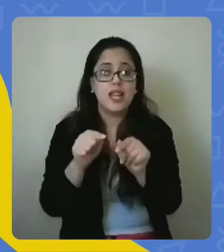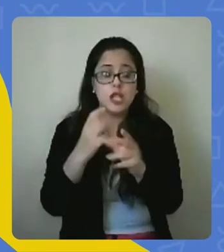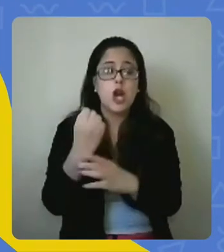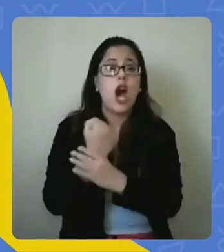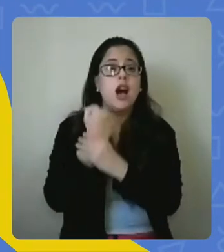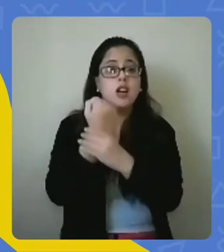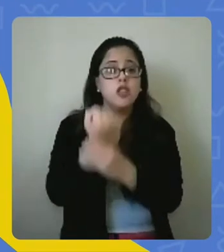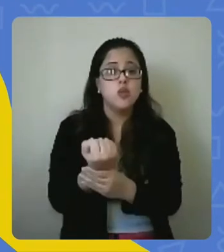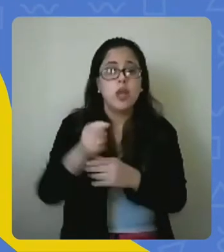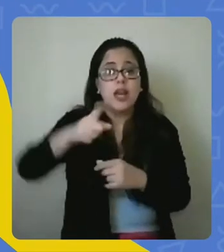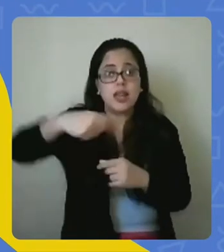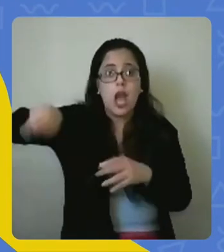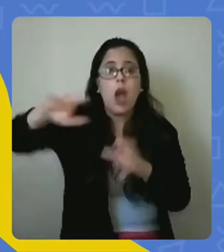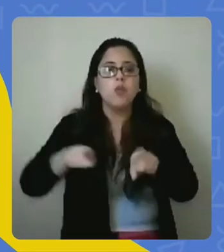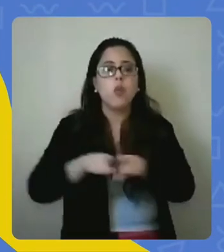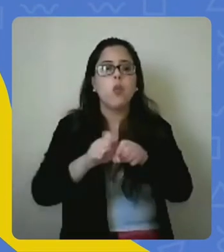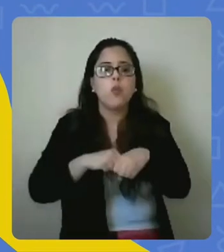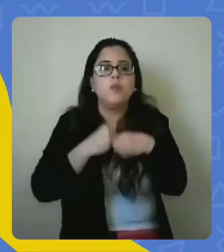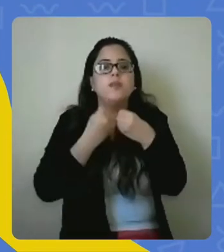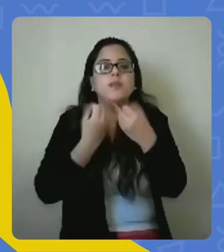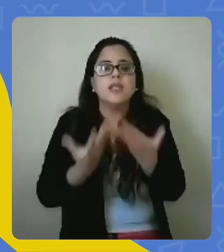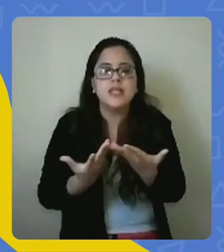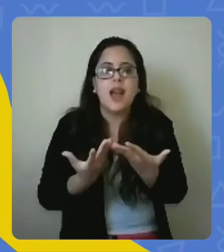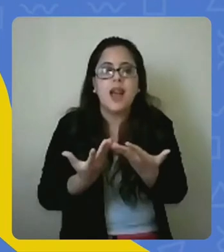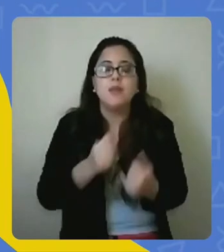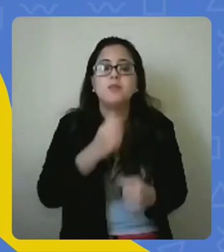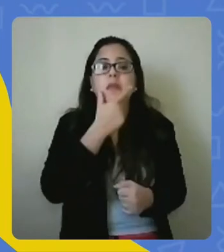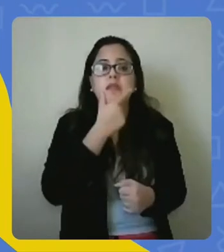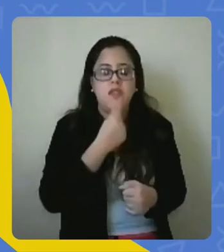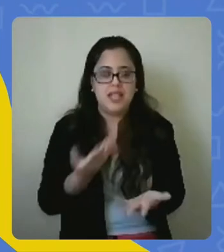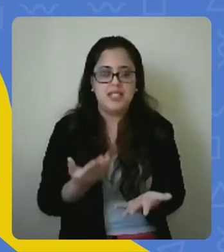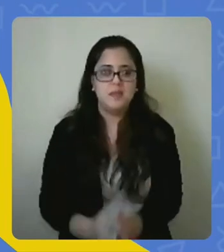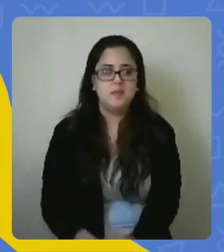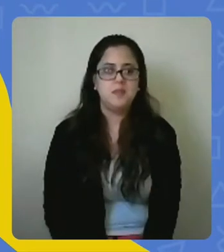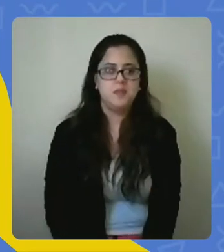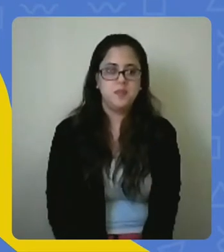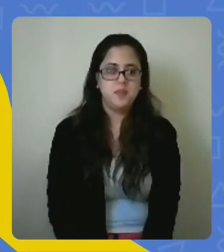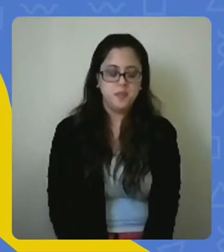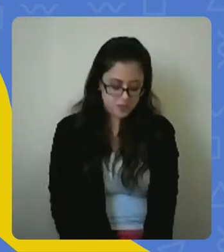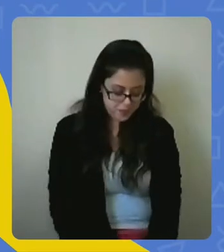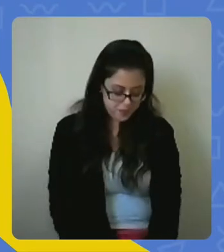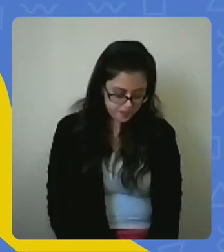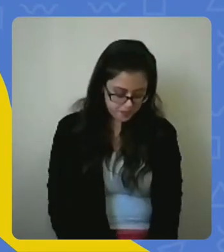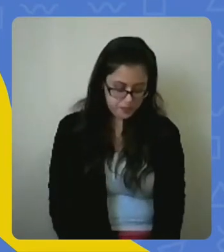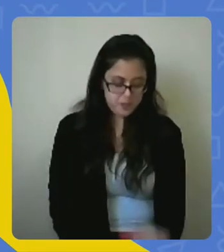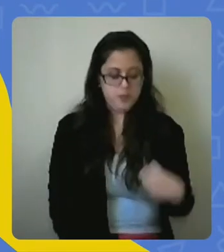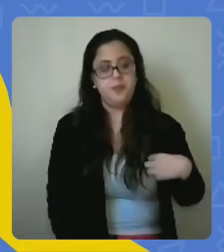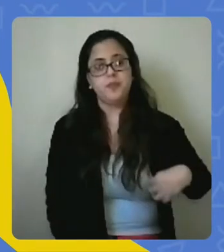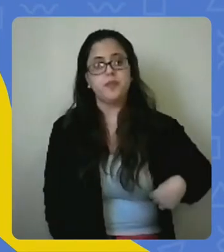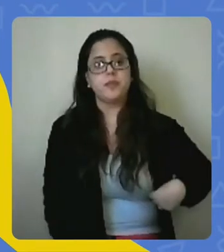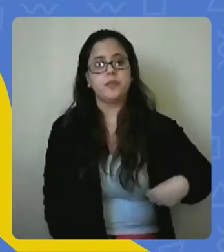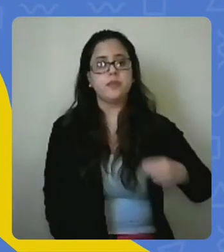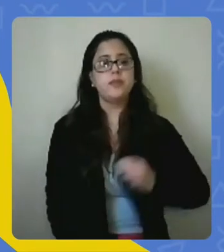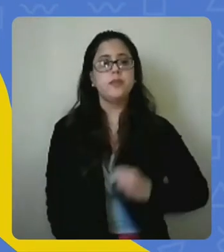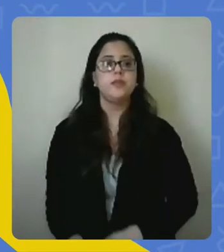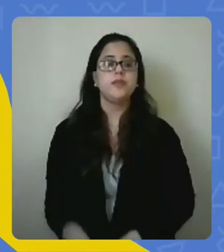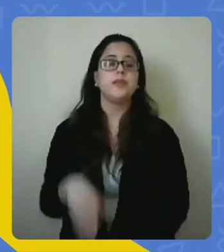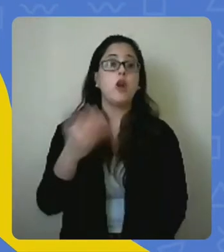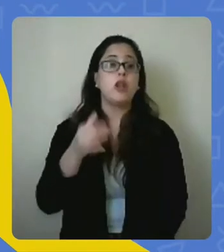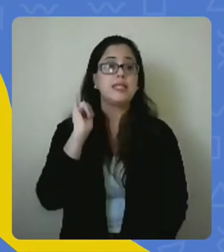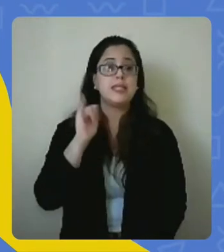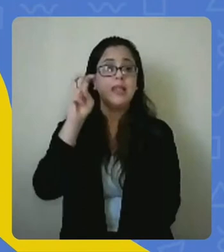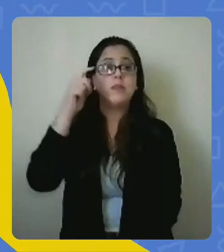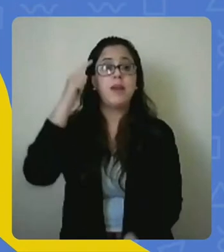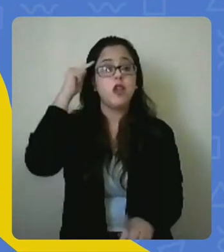puedan expresar con mayor facilidad. Bueno, vamos ahora sí al juego. El objetivo del juego, como